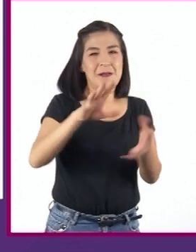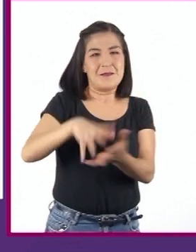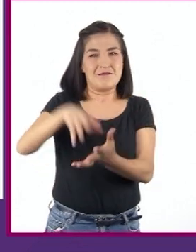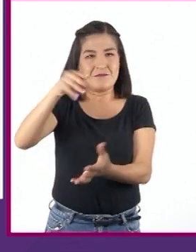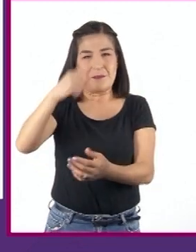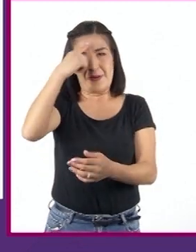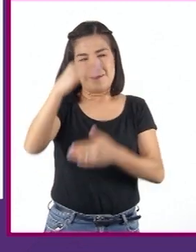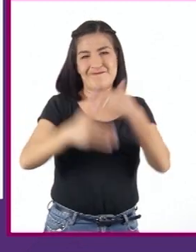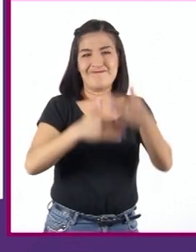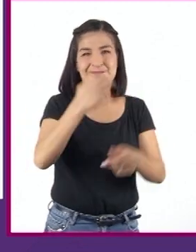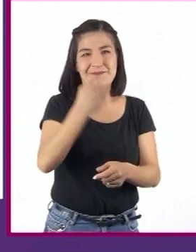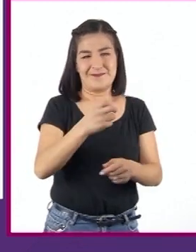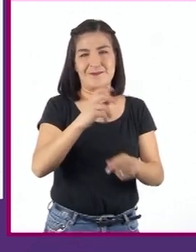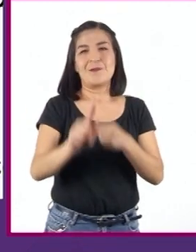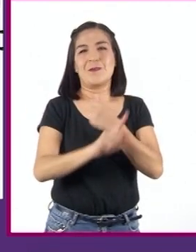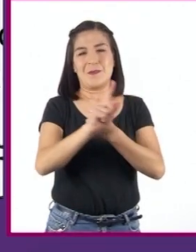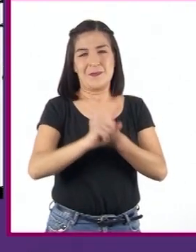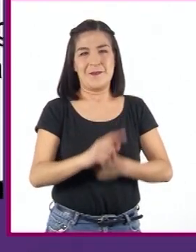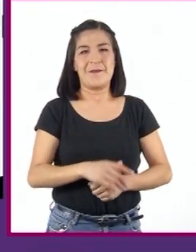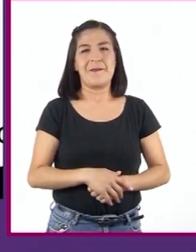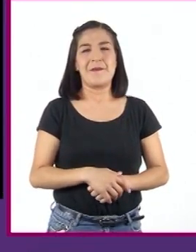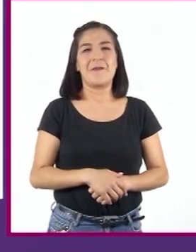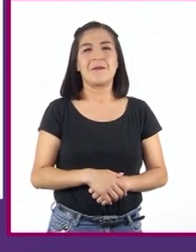avanzar en la solución.